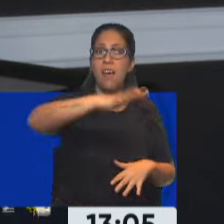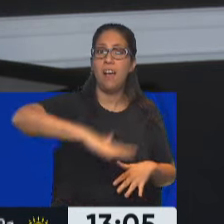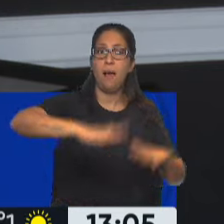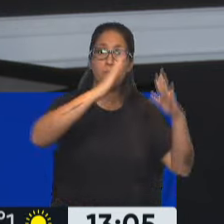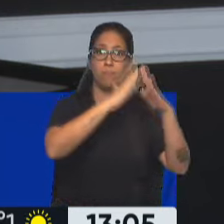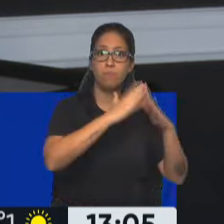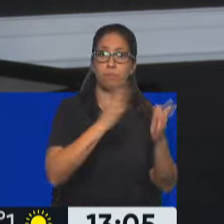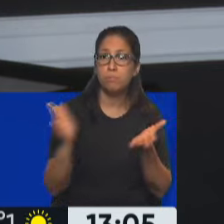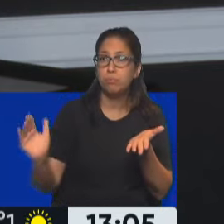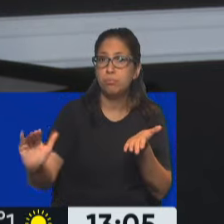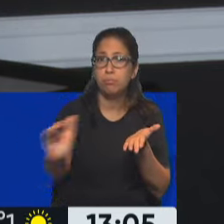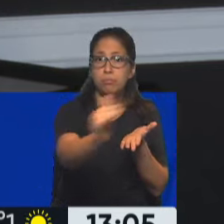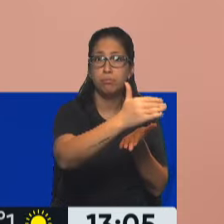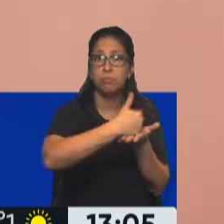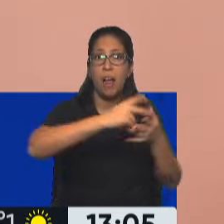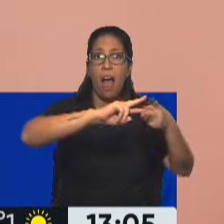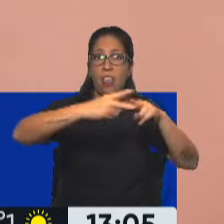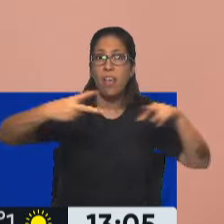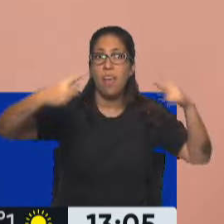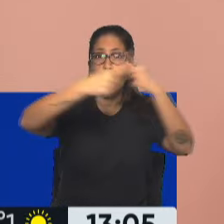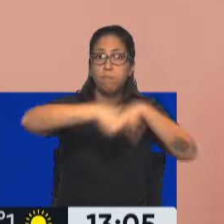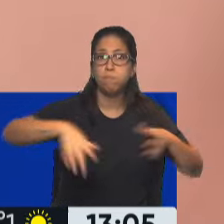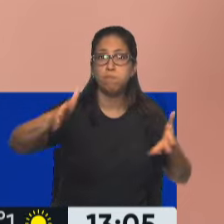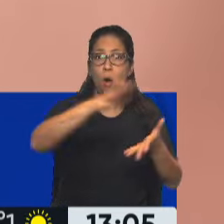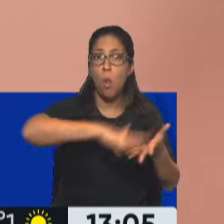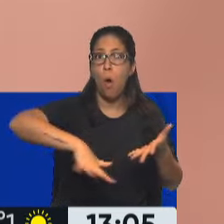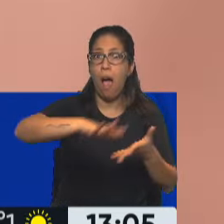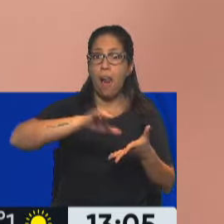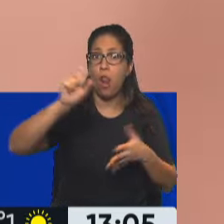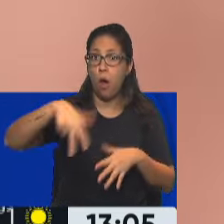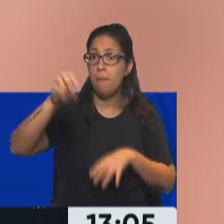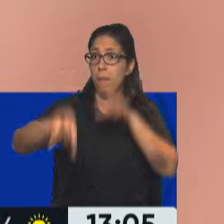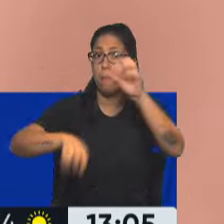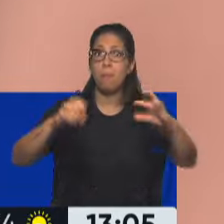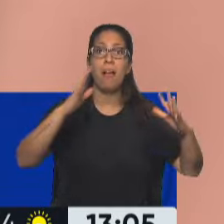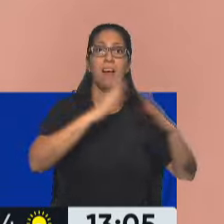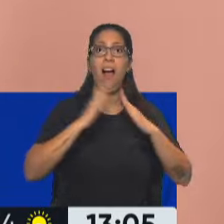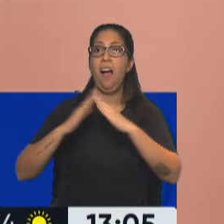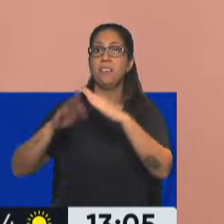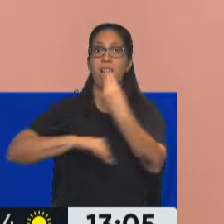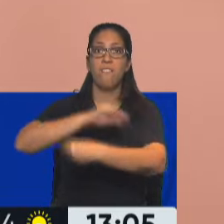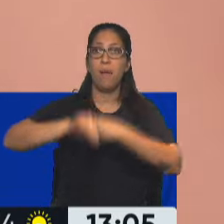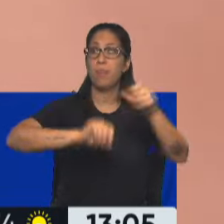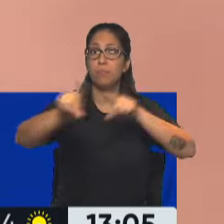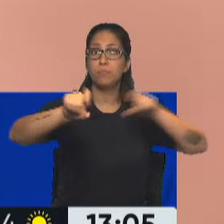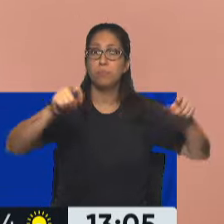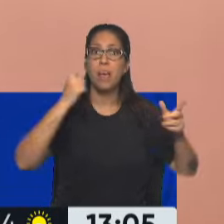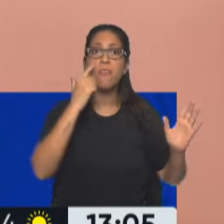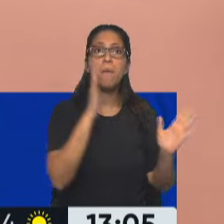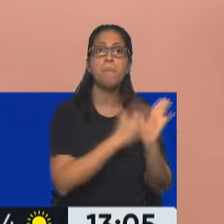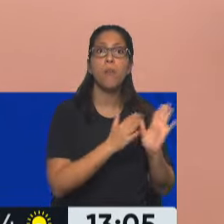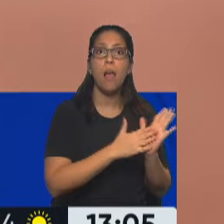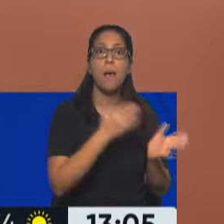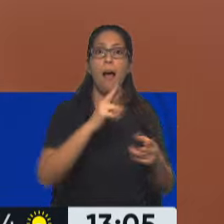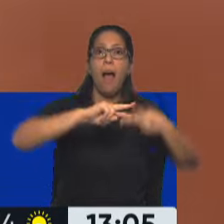ADN en todos los lugares donde Lan pudo haber estado no y en todas las casas de todos los familiares a ver para obviamente